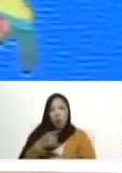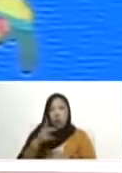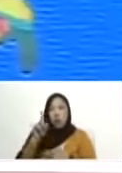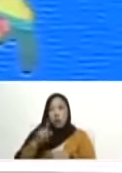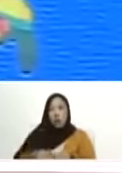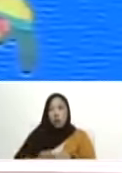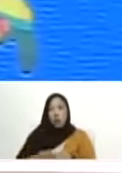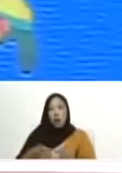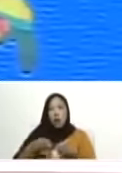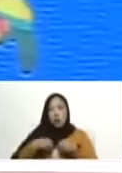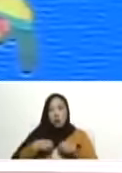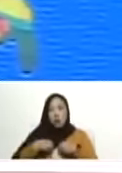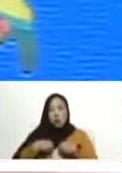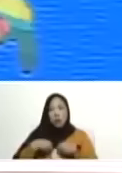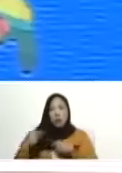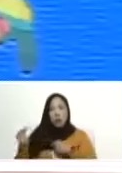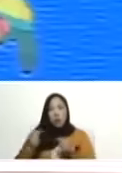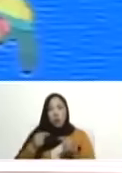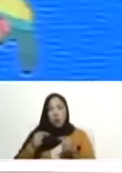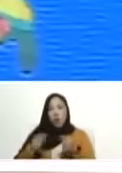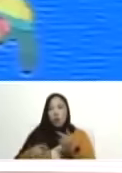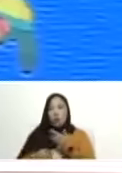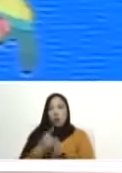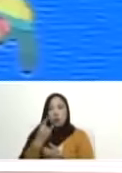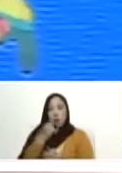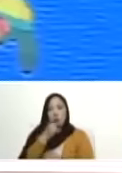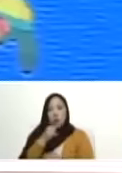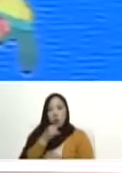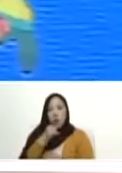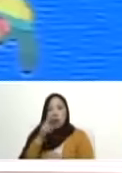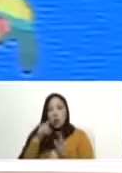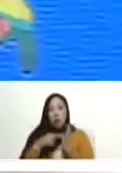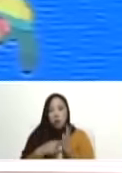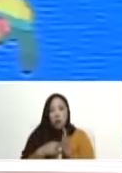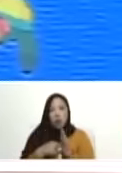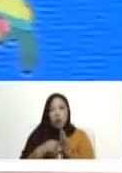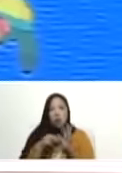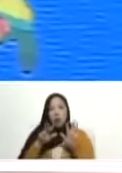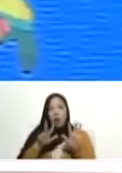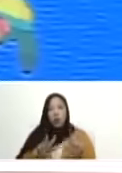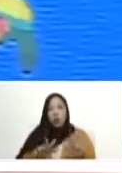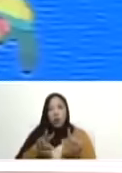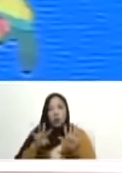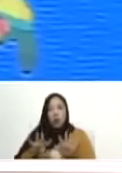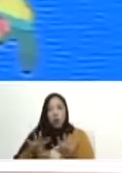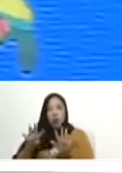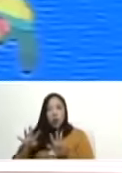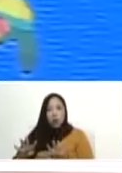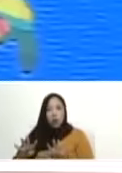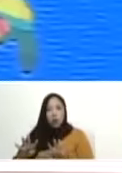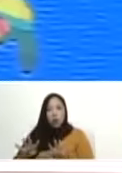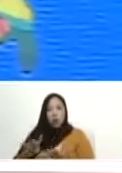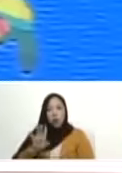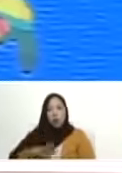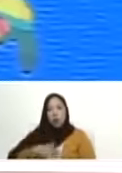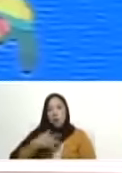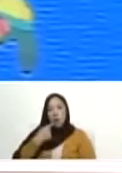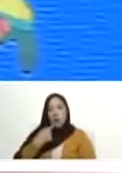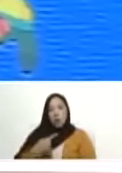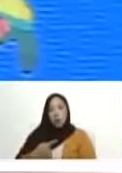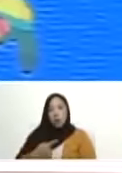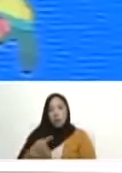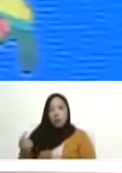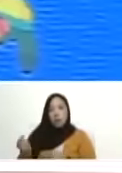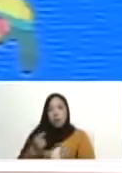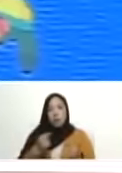también referidas a ese fraude espantoso de 1899. Pero como usted bien lo decía, lo que